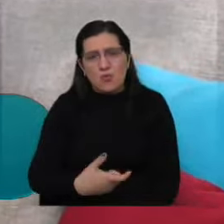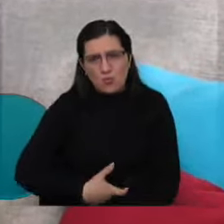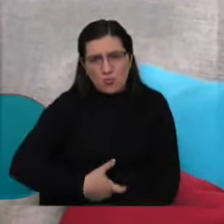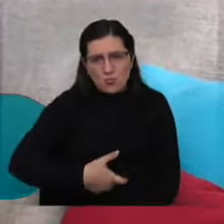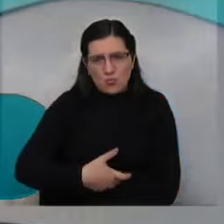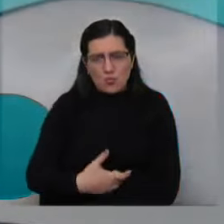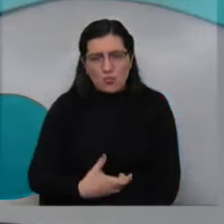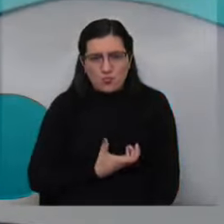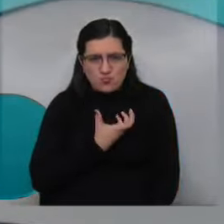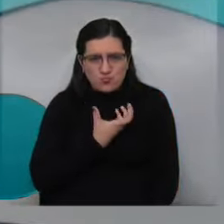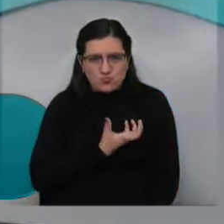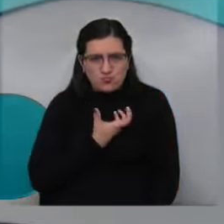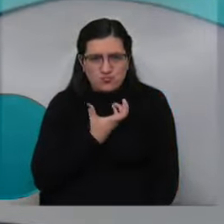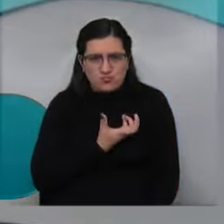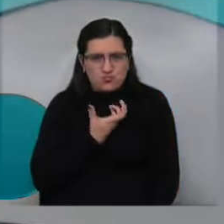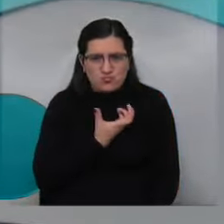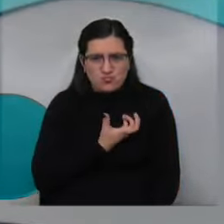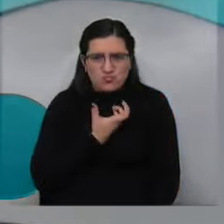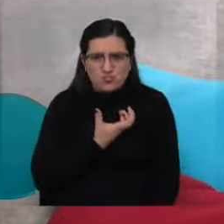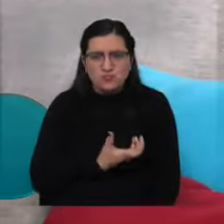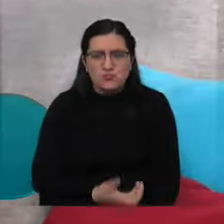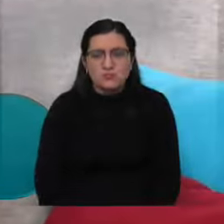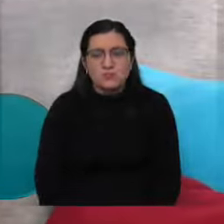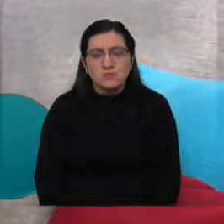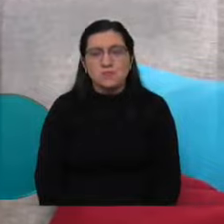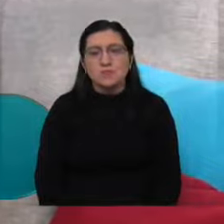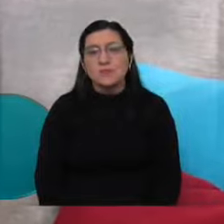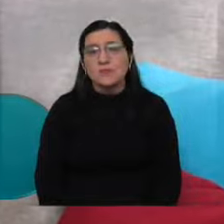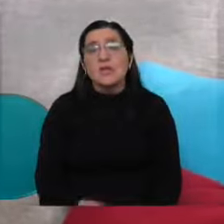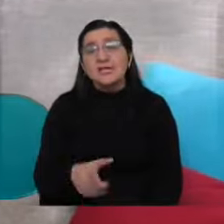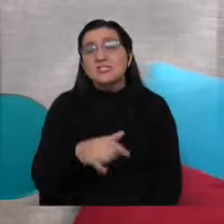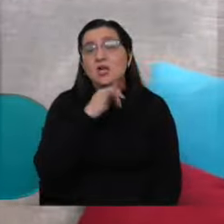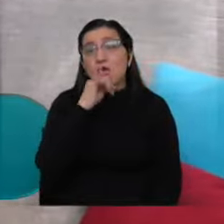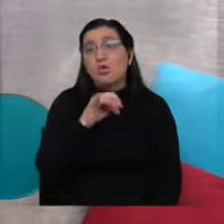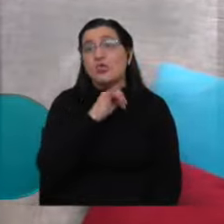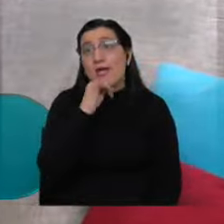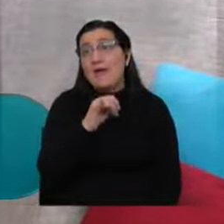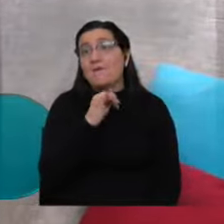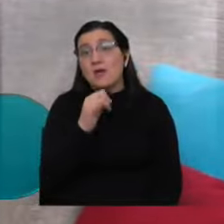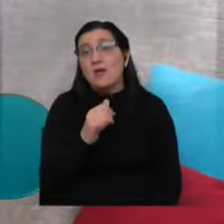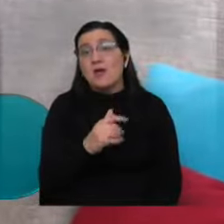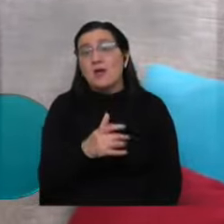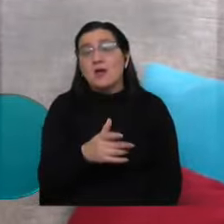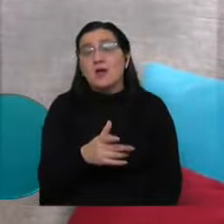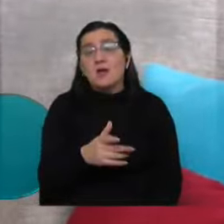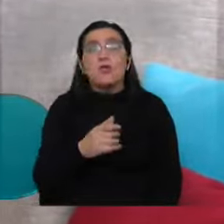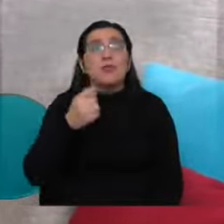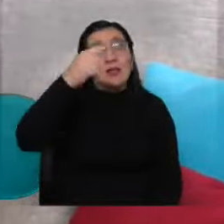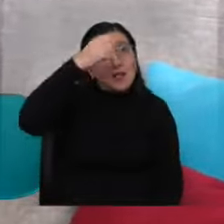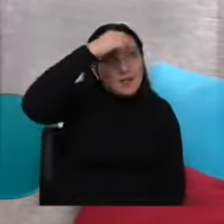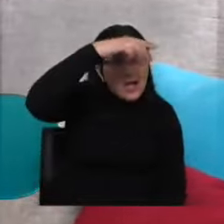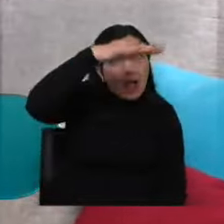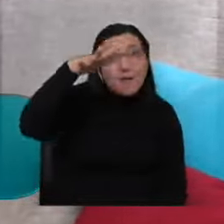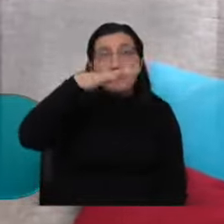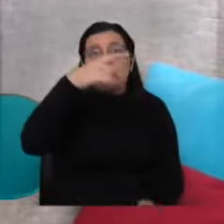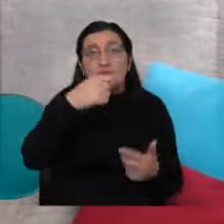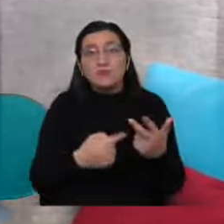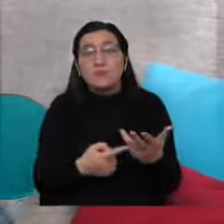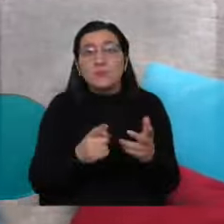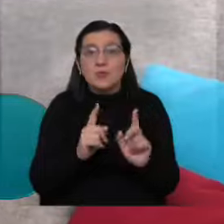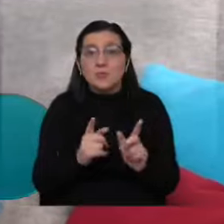ardorosos dice no entonces claro fresco por toda esa naturaleza que ella contaba no lo bucólico del campo de su medo natal Pero por